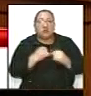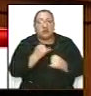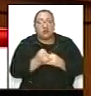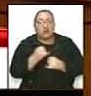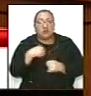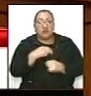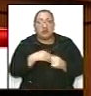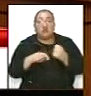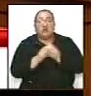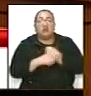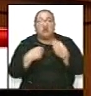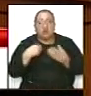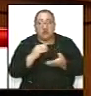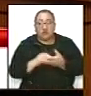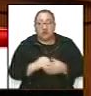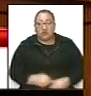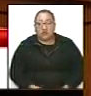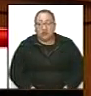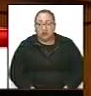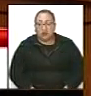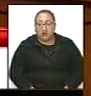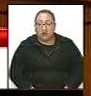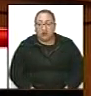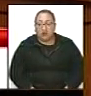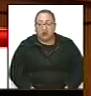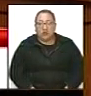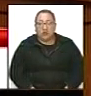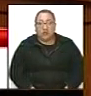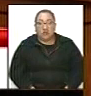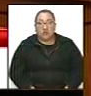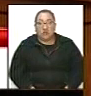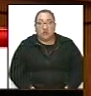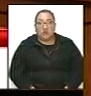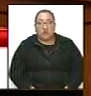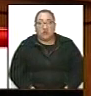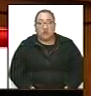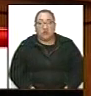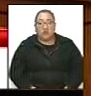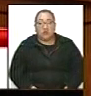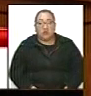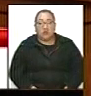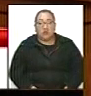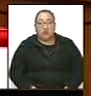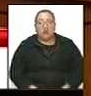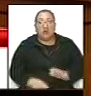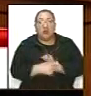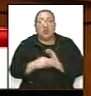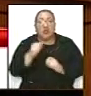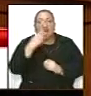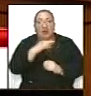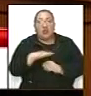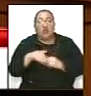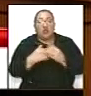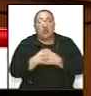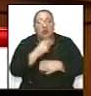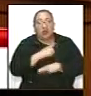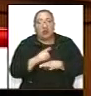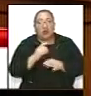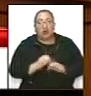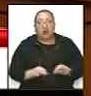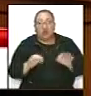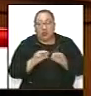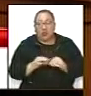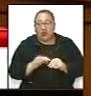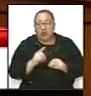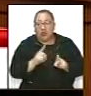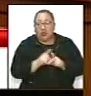nuestro país ha ratificado, como la Convención Internacional de los Derechos del Niño, así como los Objetivos de Desarrollo Sostenible